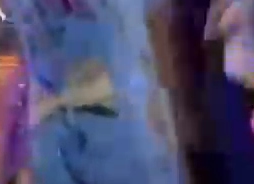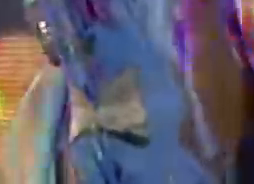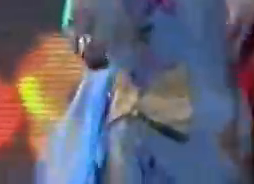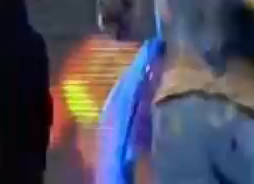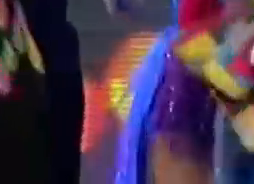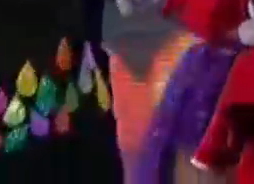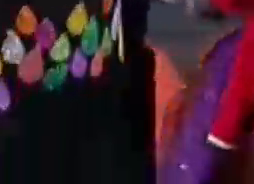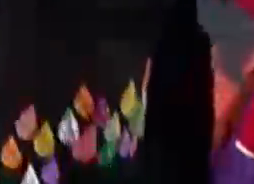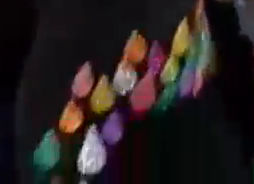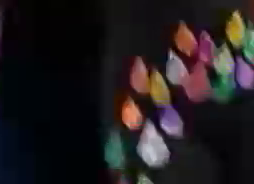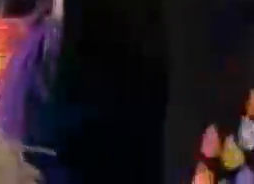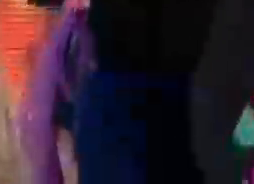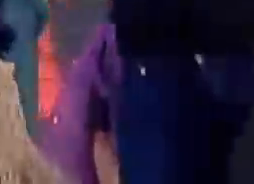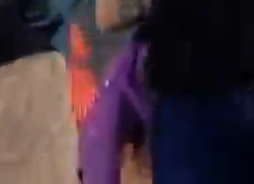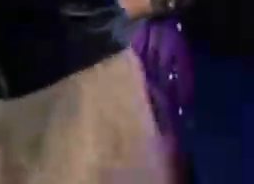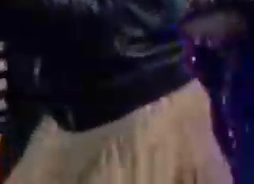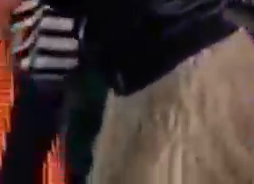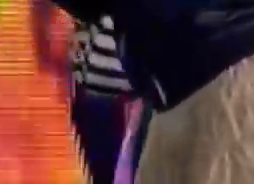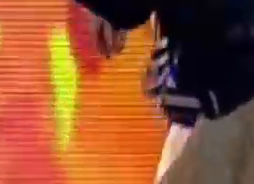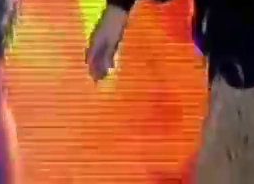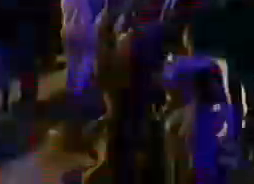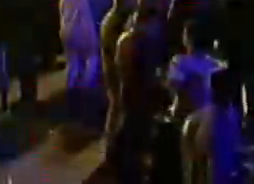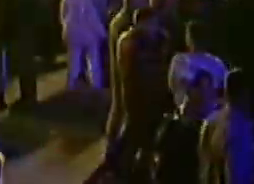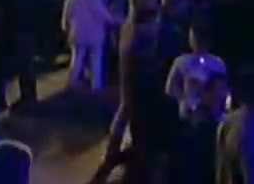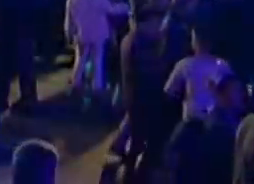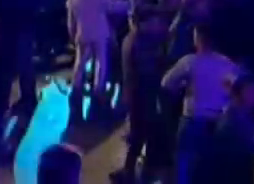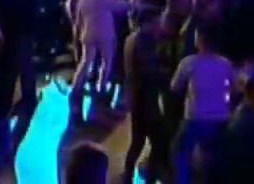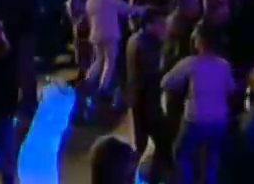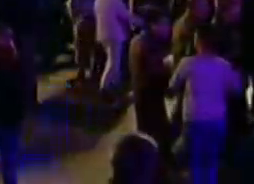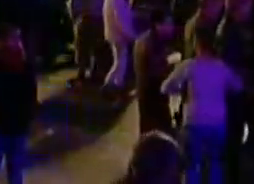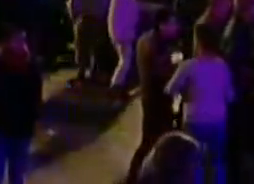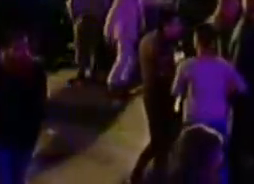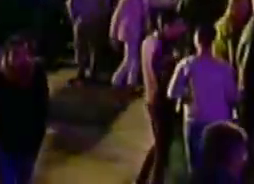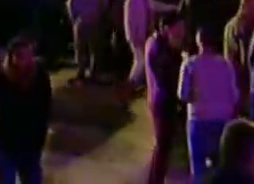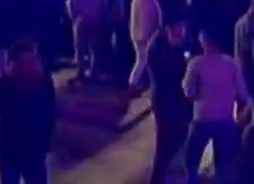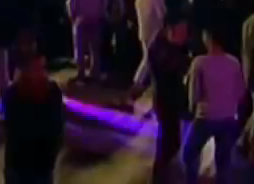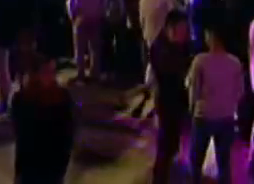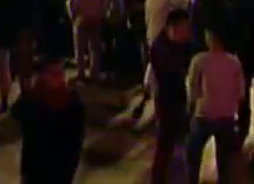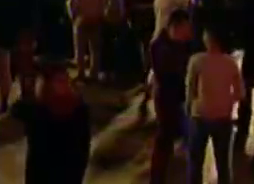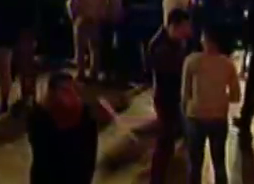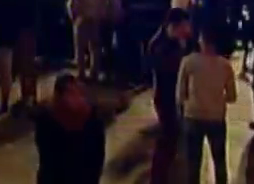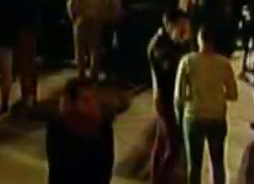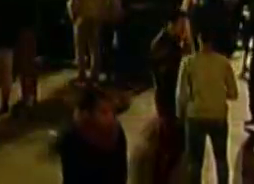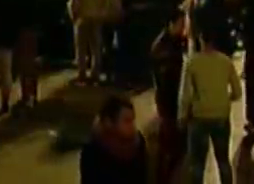de Las Palmas de Gran Canaria en la tercera fase de Las Murgas. Hasta mañana, buena madrugada.